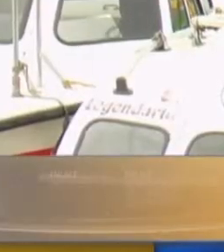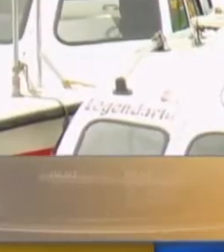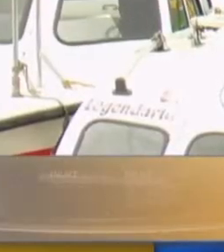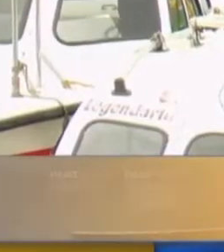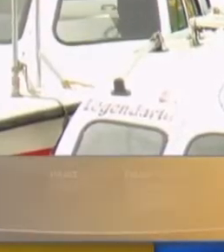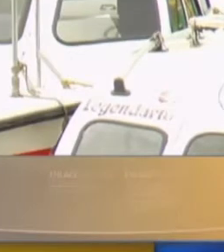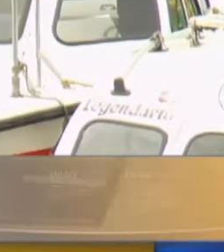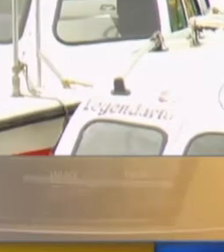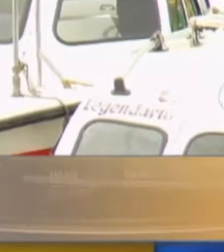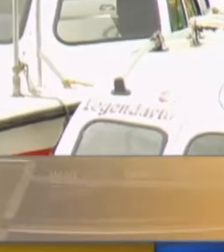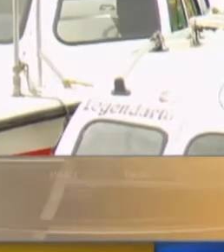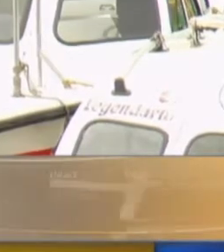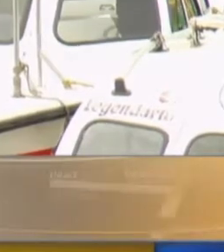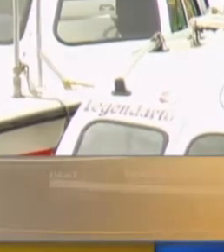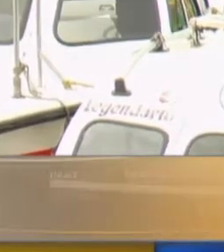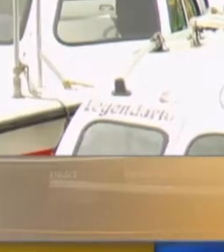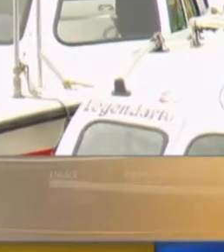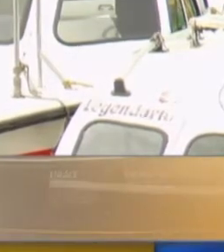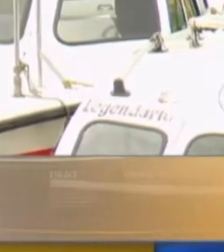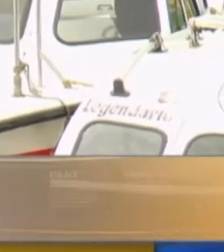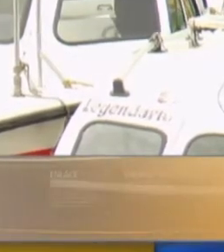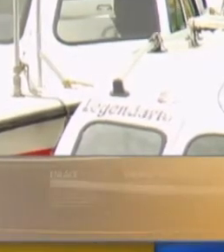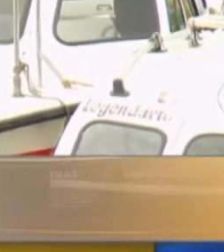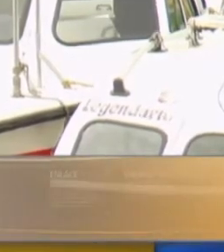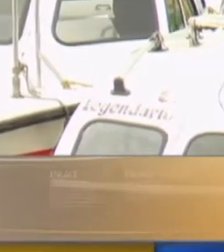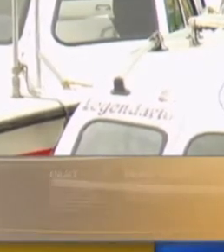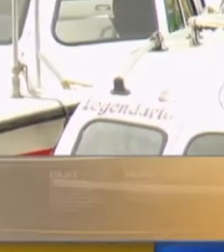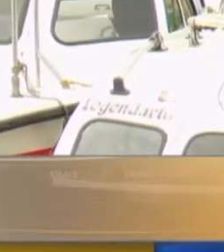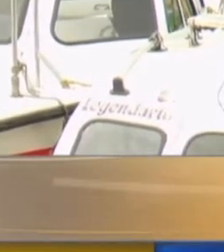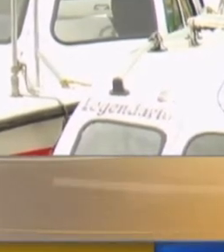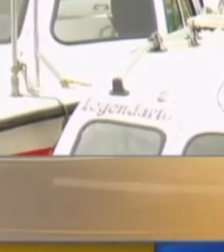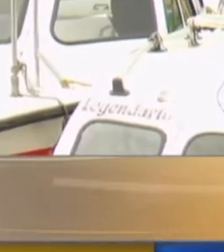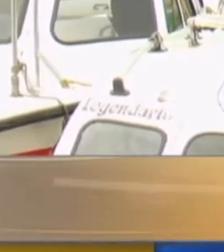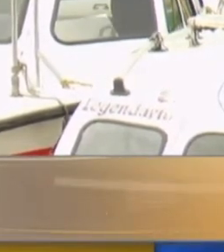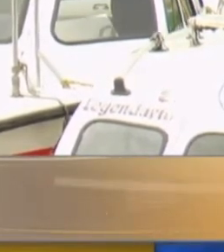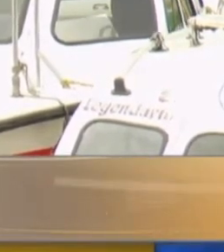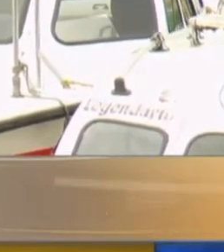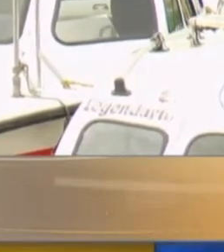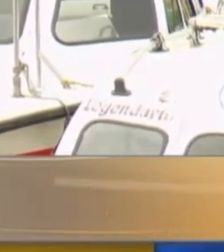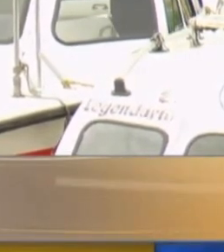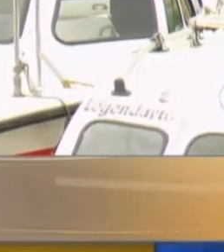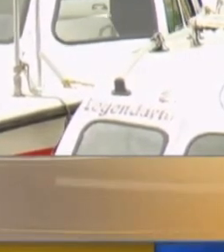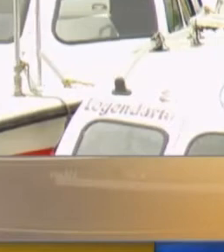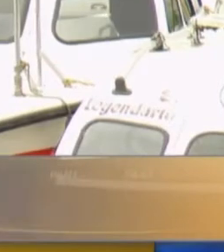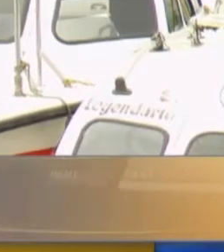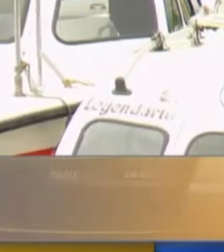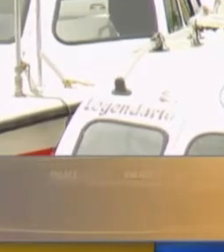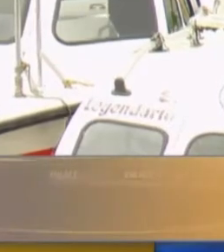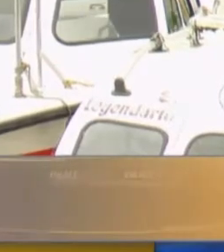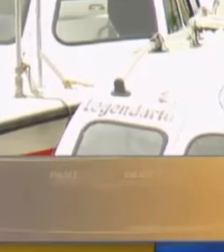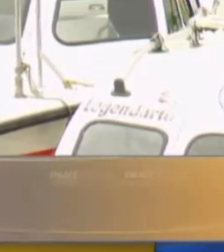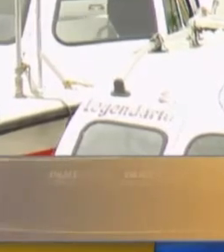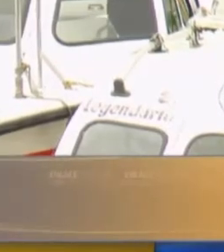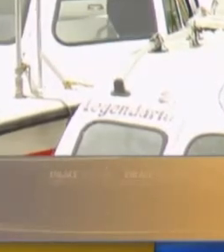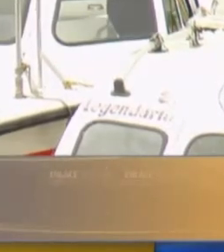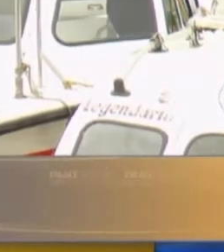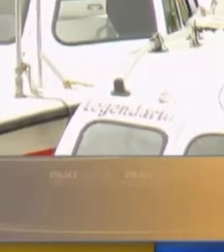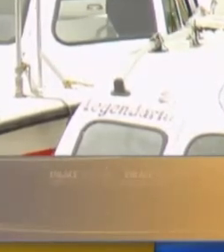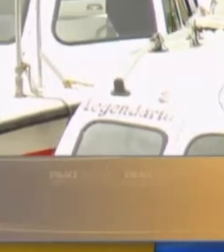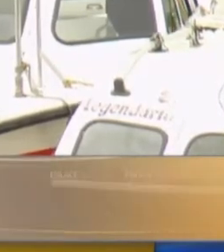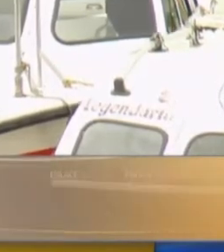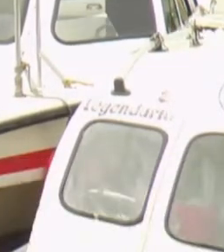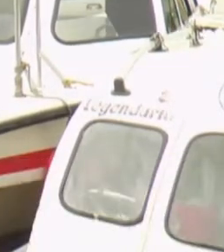así amanece Barranca Bermeja, según lo manifiesta el Consejo Municipal para la Gestión del Riesgo de Desastres. Este comité afirma que en Barranca